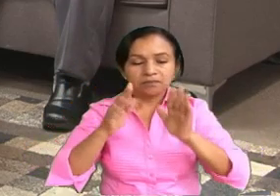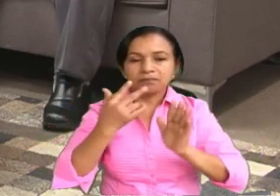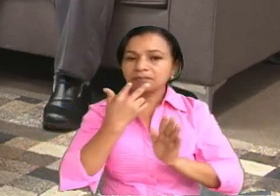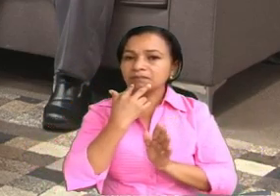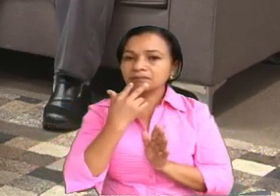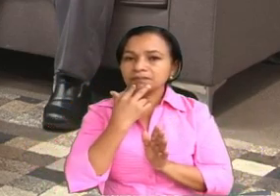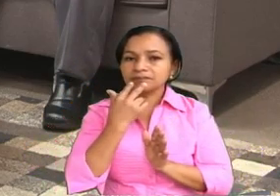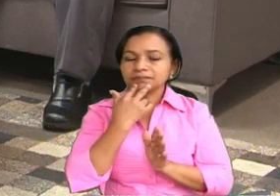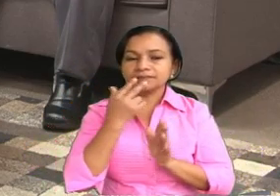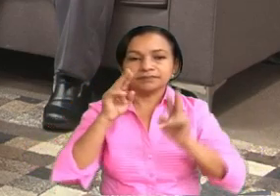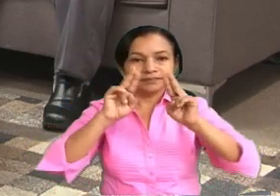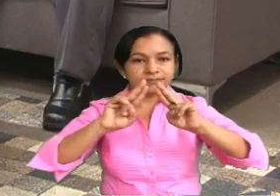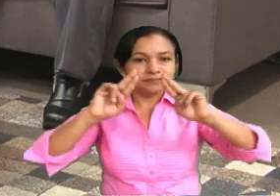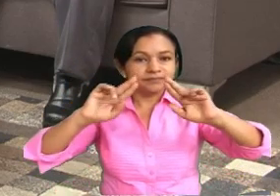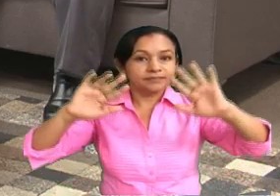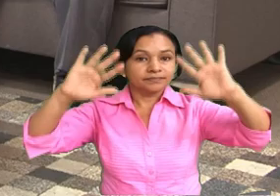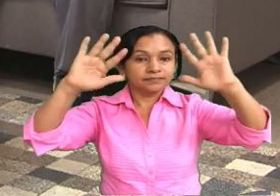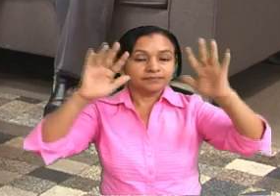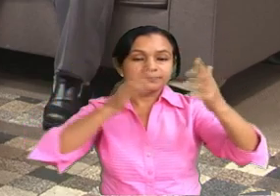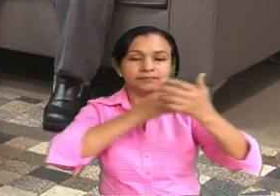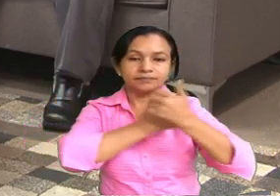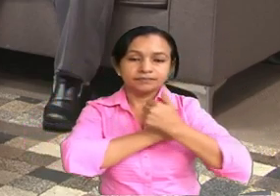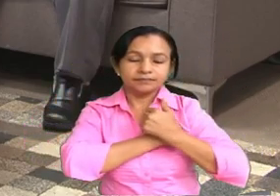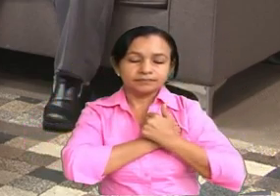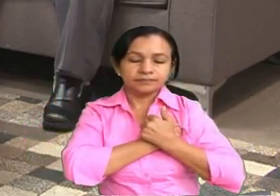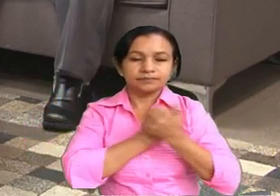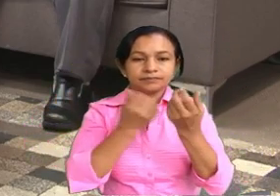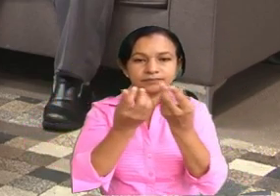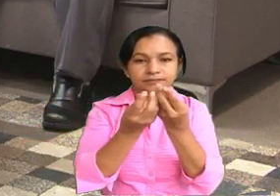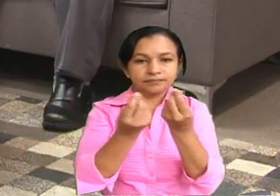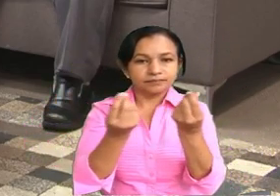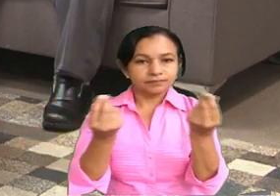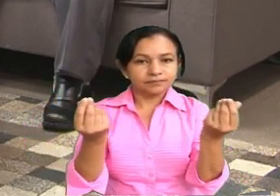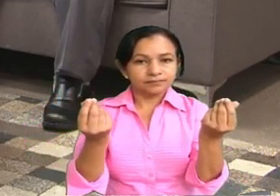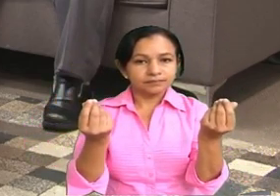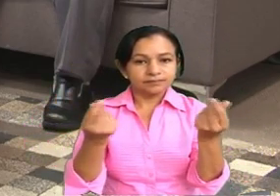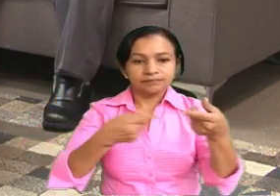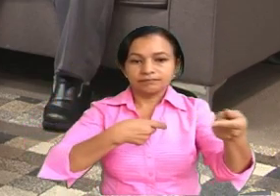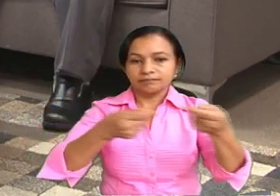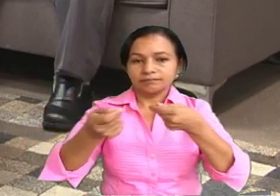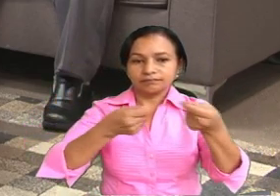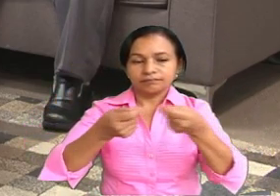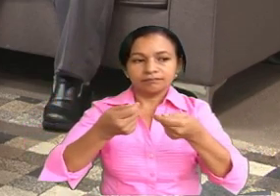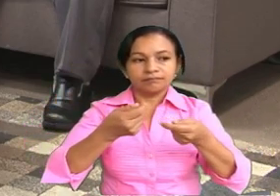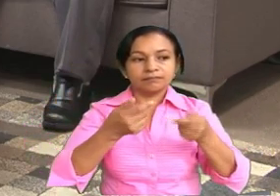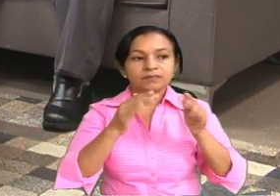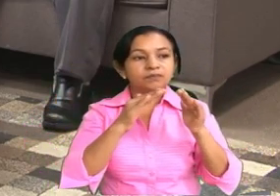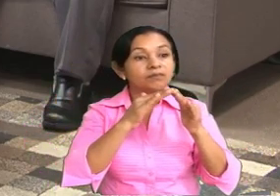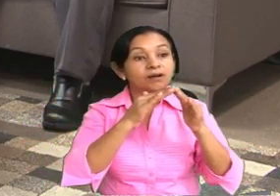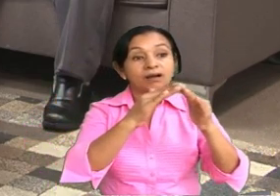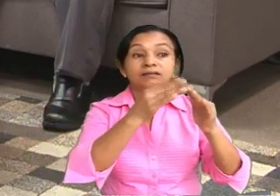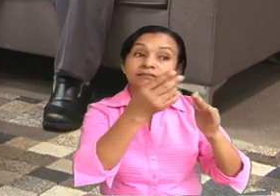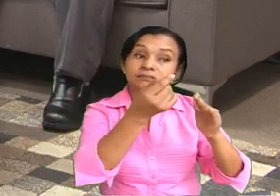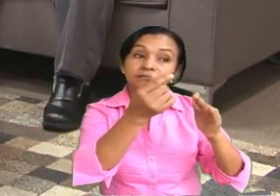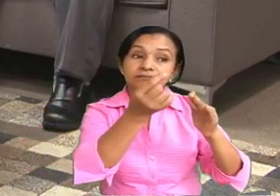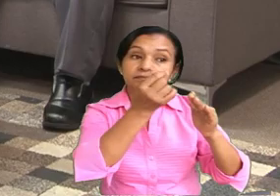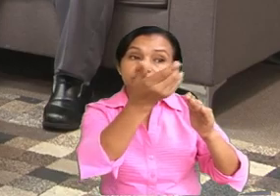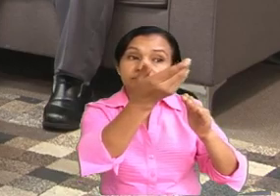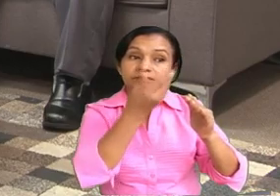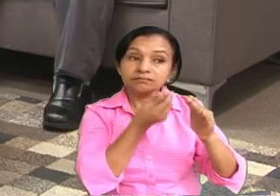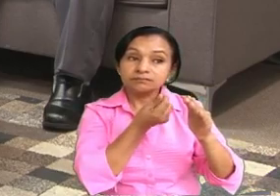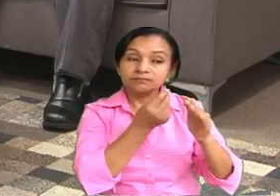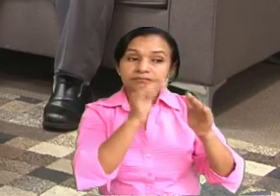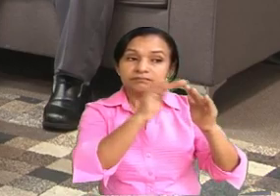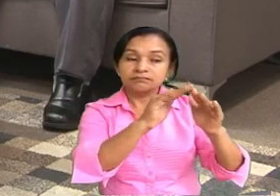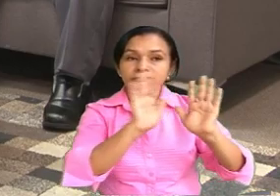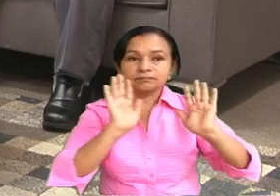parte también ambiental, amar a nuestra tierra. ¿Y cómo es? No venderlo, no hipotecarlo, pues, porque realmente tenemos